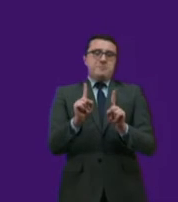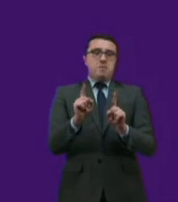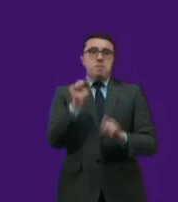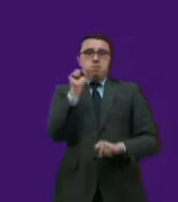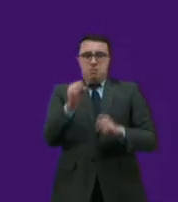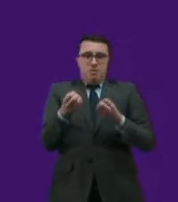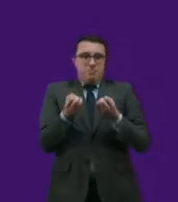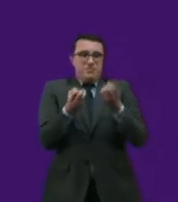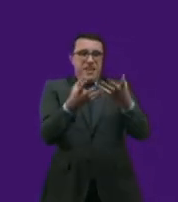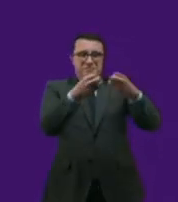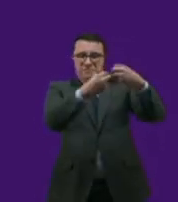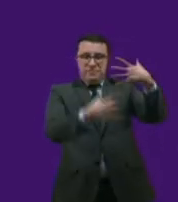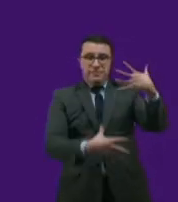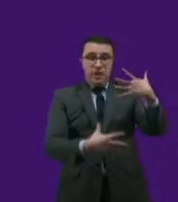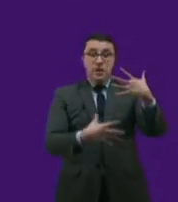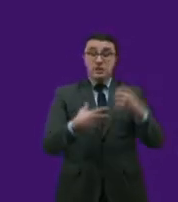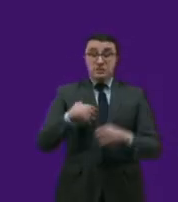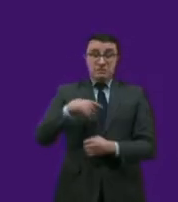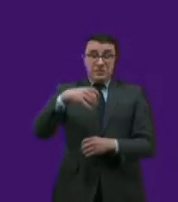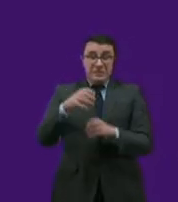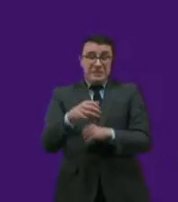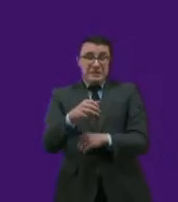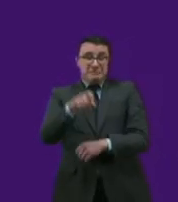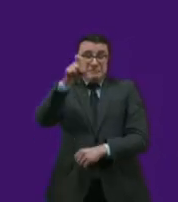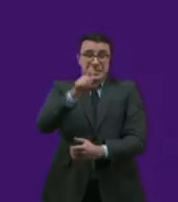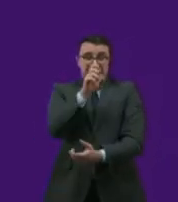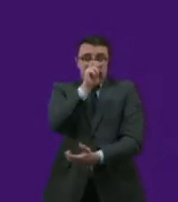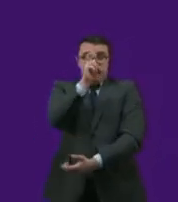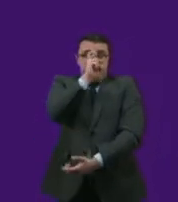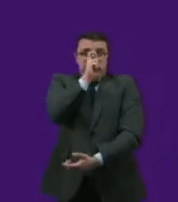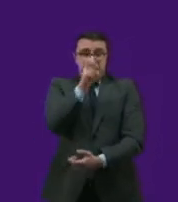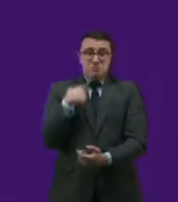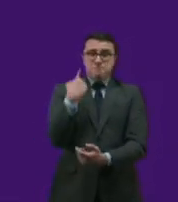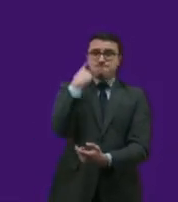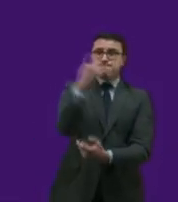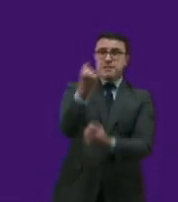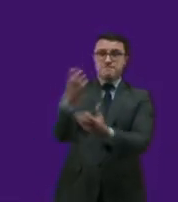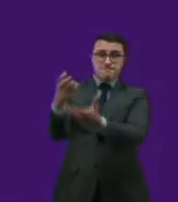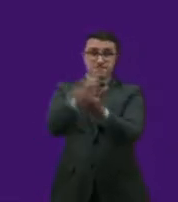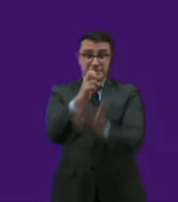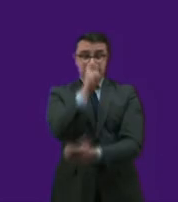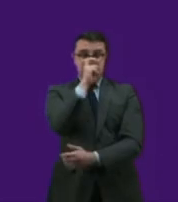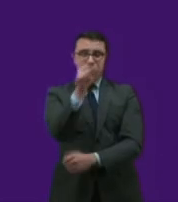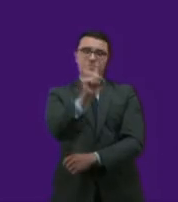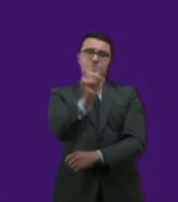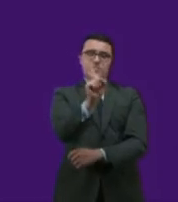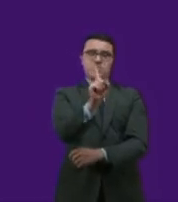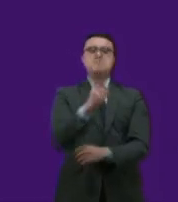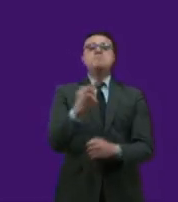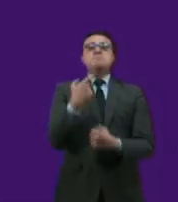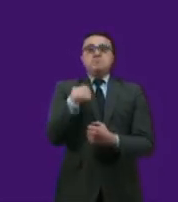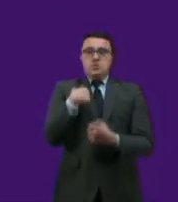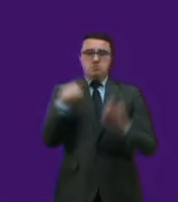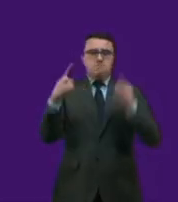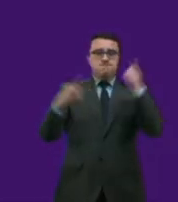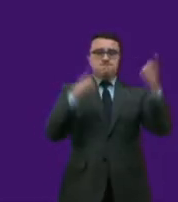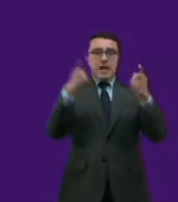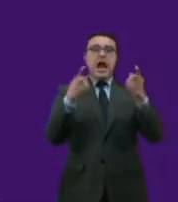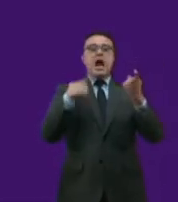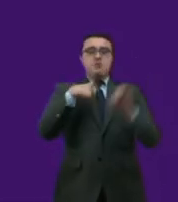otras cosas. No necesariamente todo el mundo tiene que salir a buscar capital. Ahora, mi negocio obliga a buscar